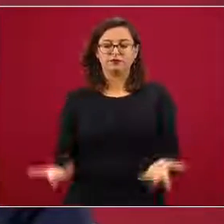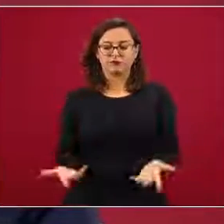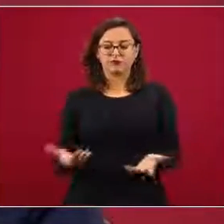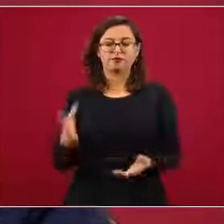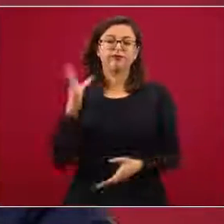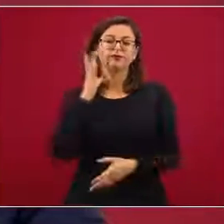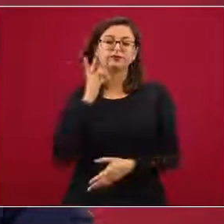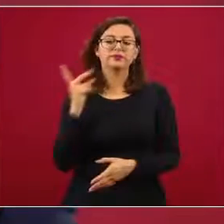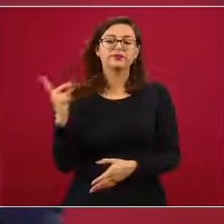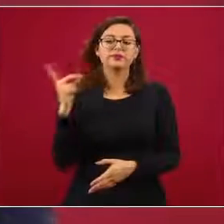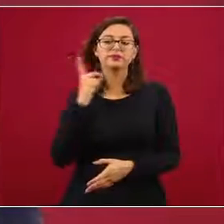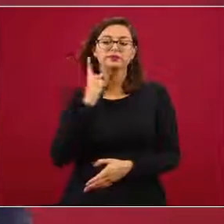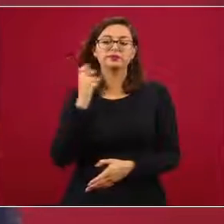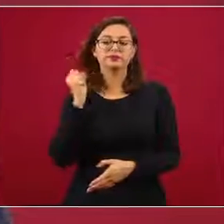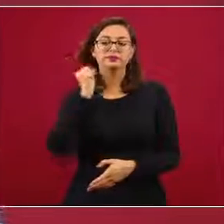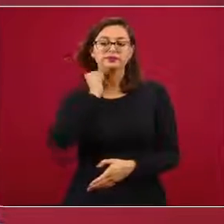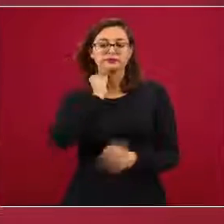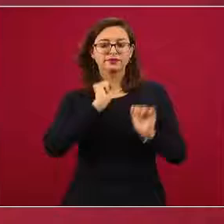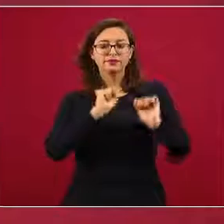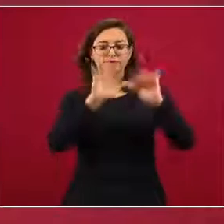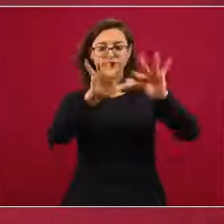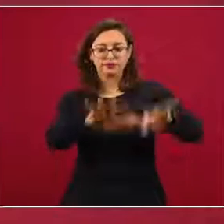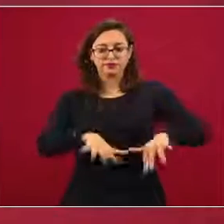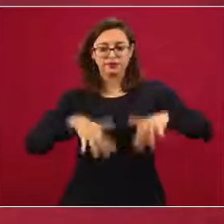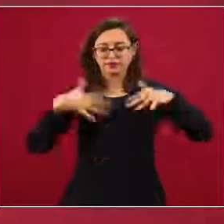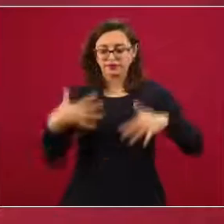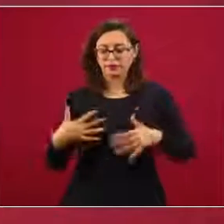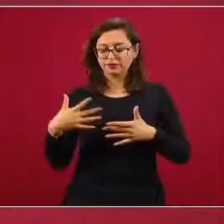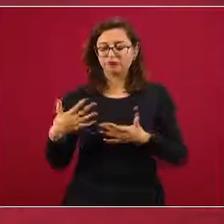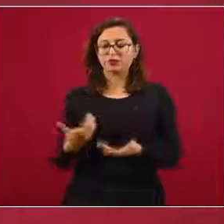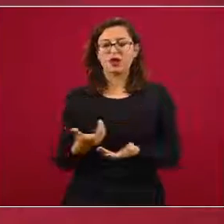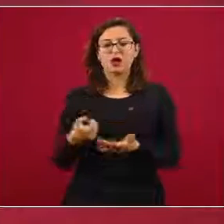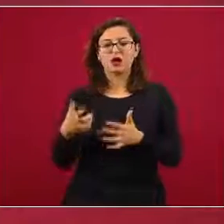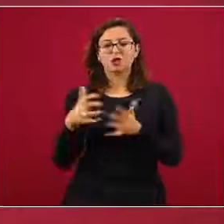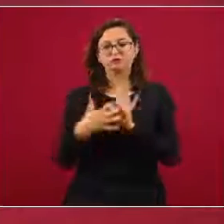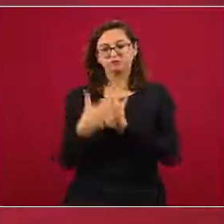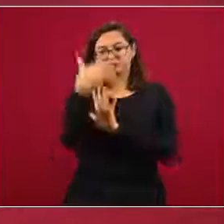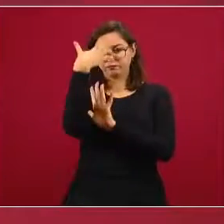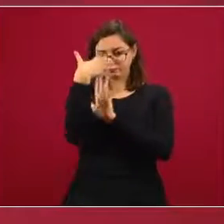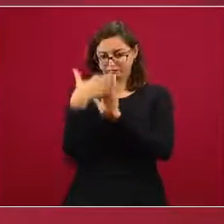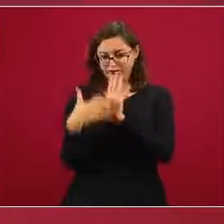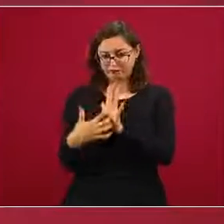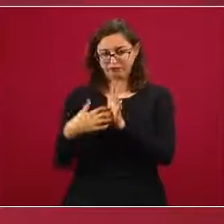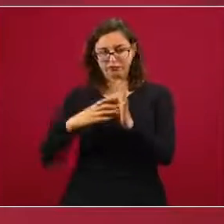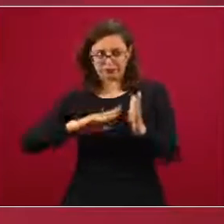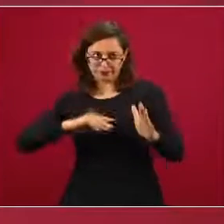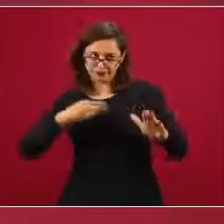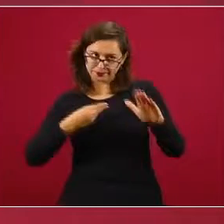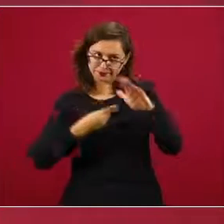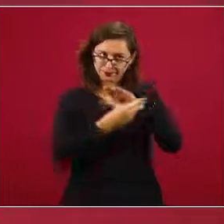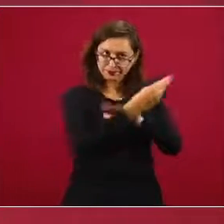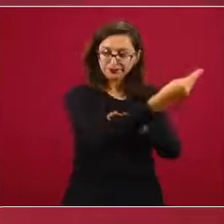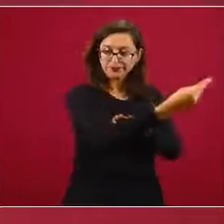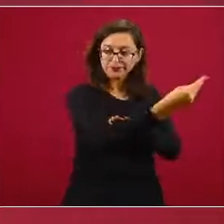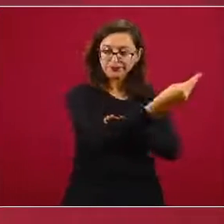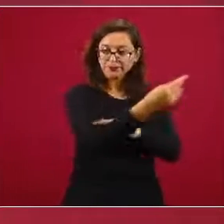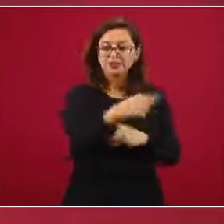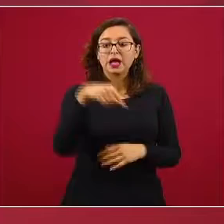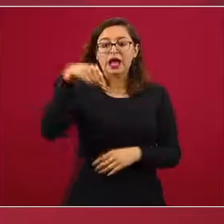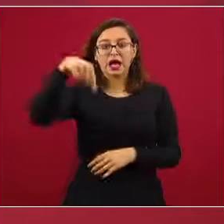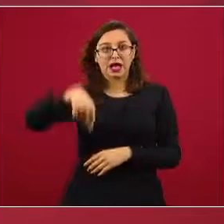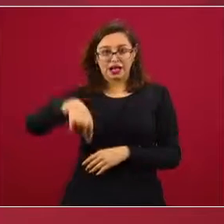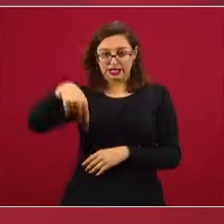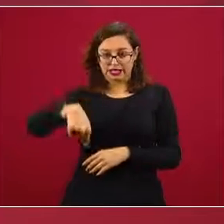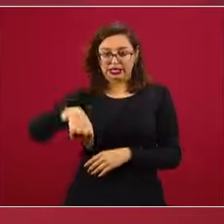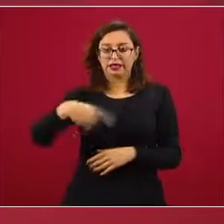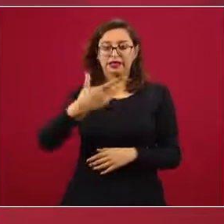escrito al Congreso y aquí en el patio central de